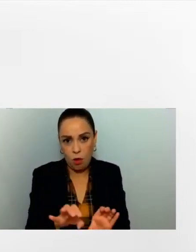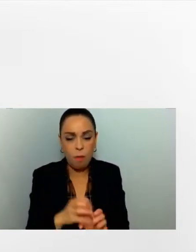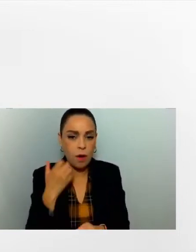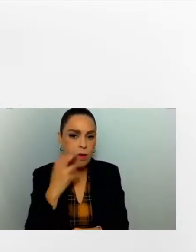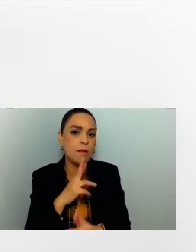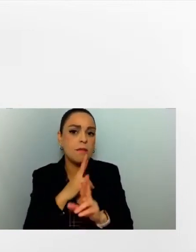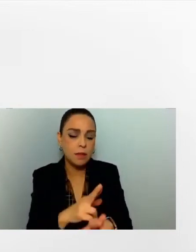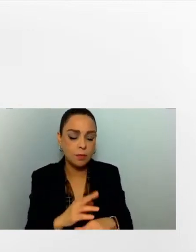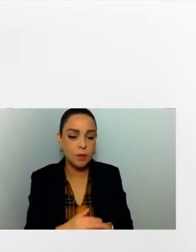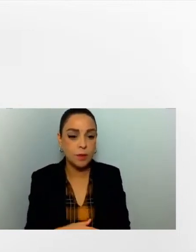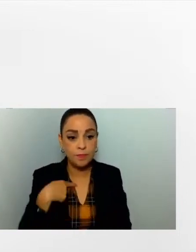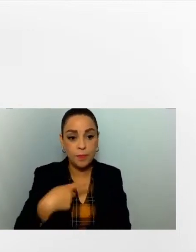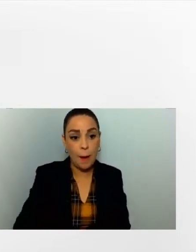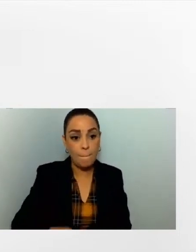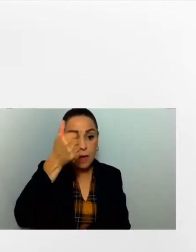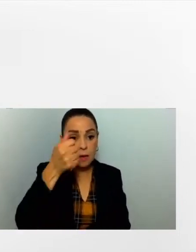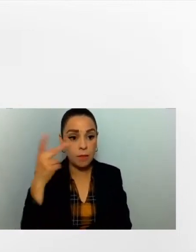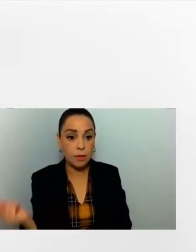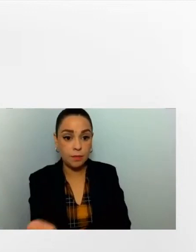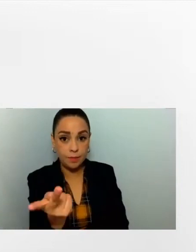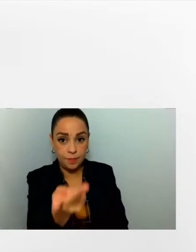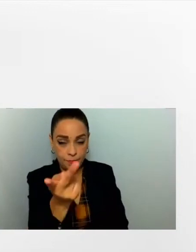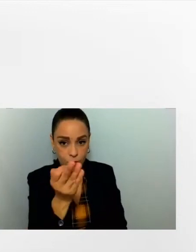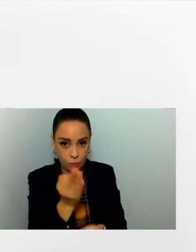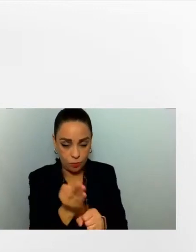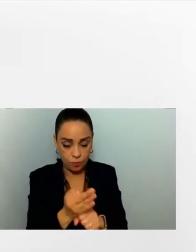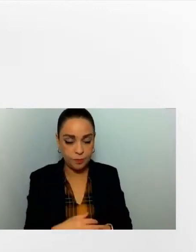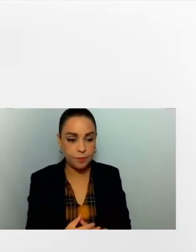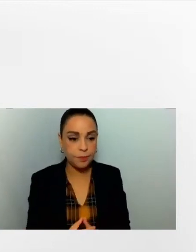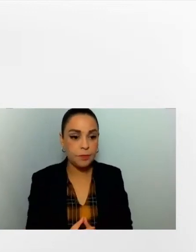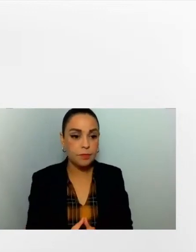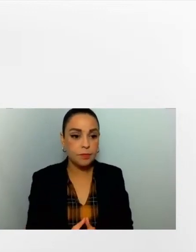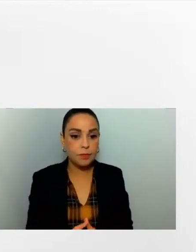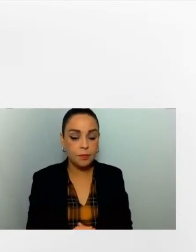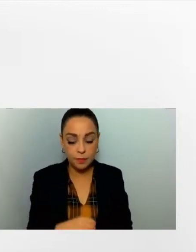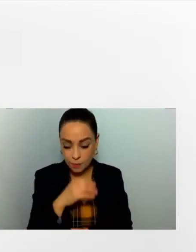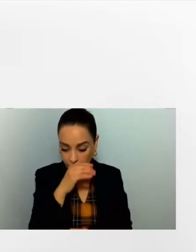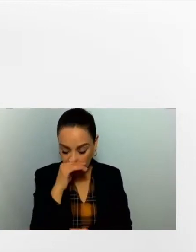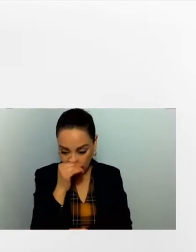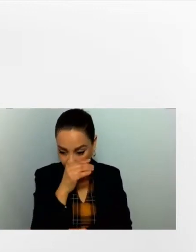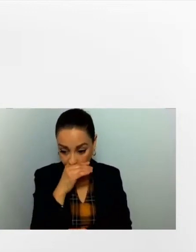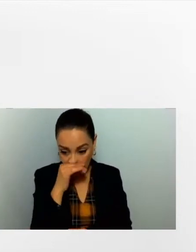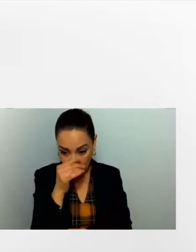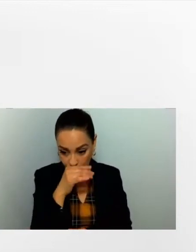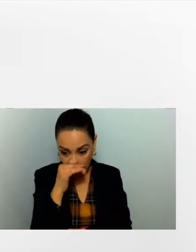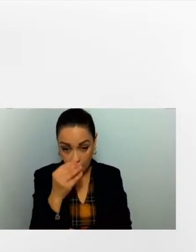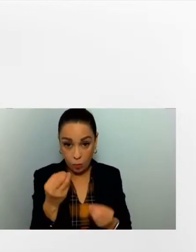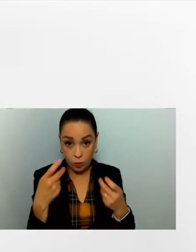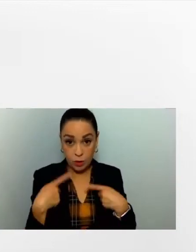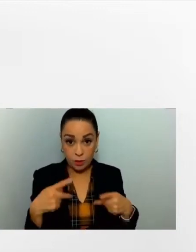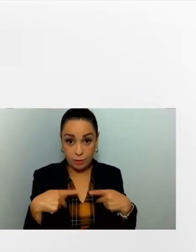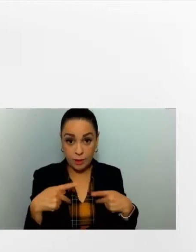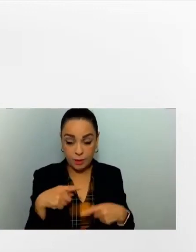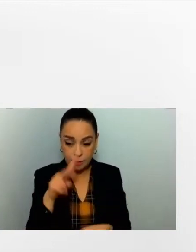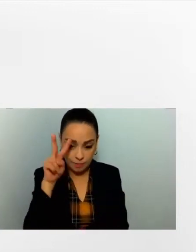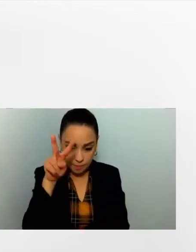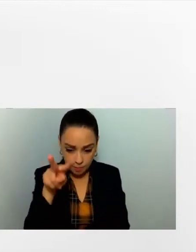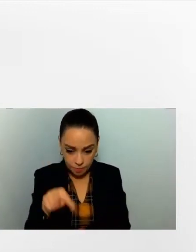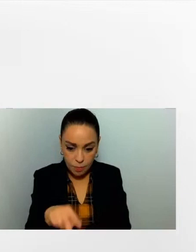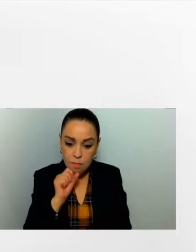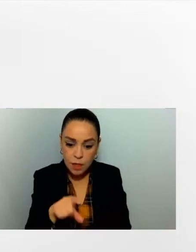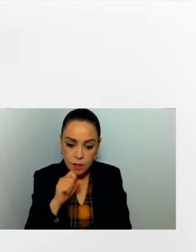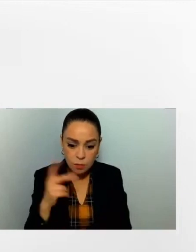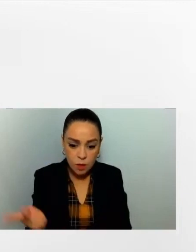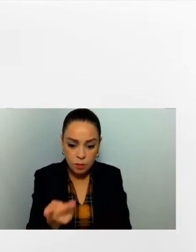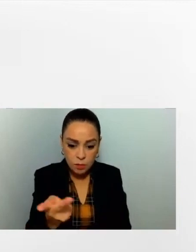Voy a hacer la primera pregunta y yo creo que esa, dado que la hizo, bastantes personas la hicieron, quisiera responderla